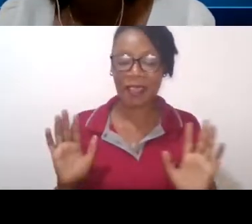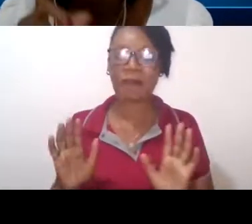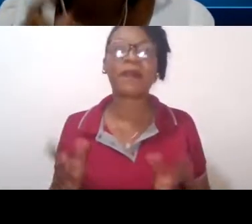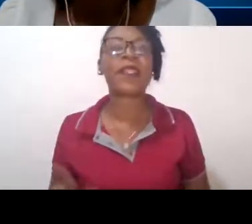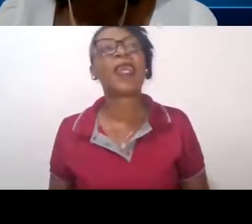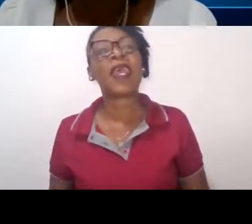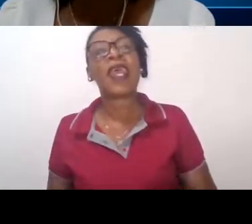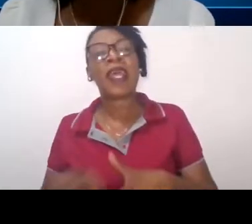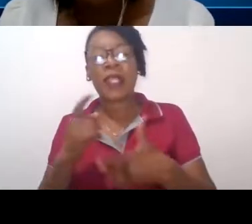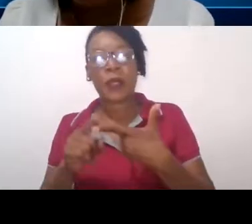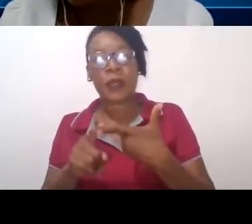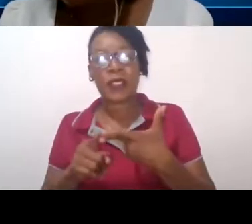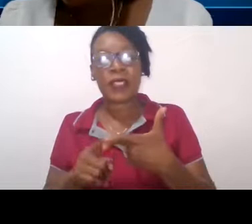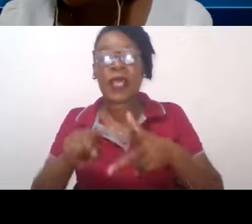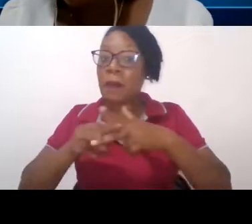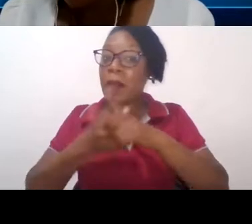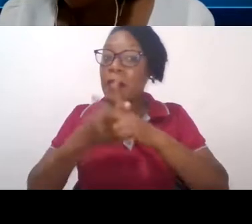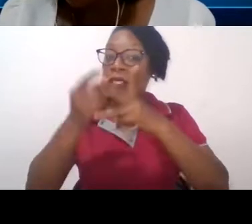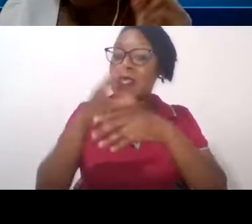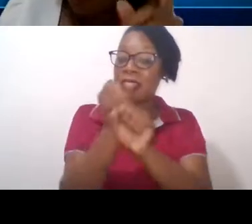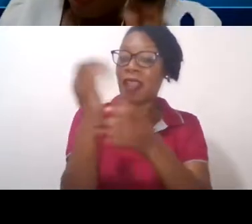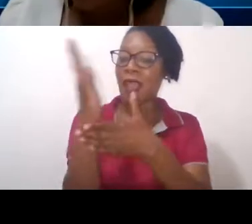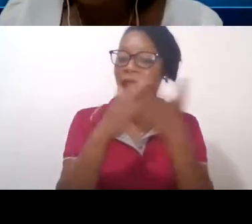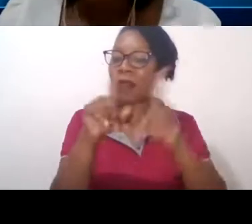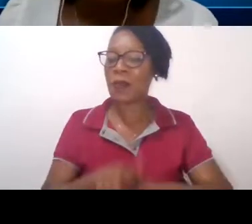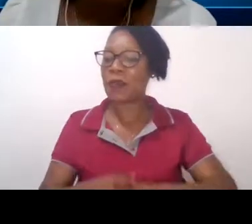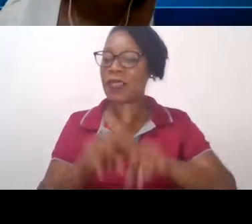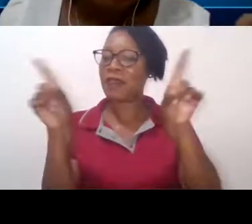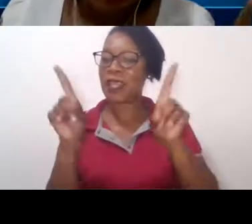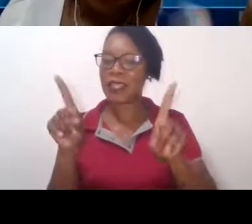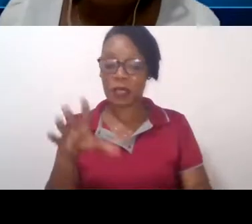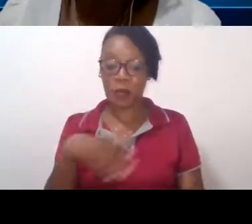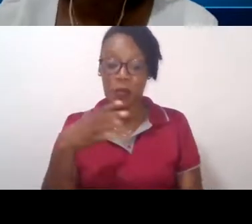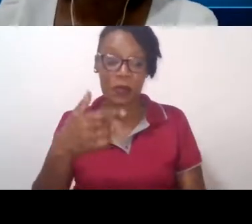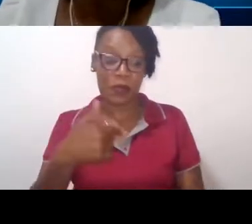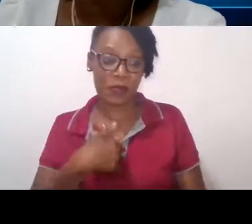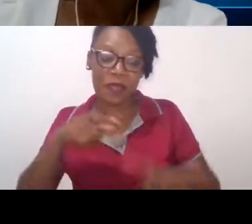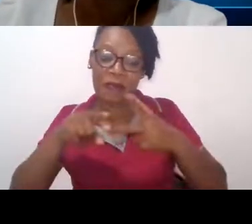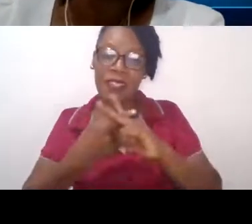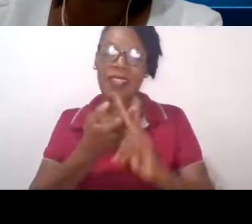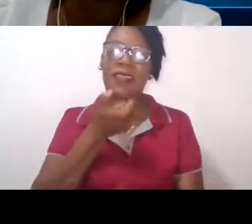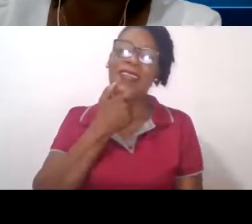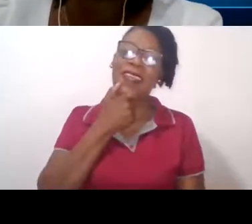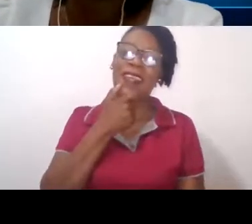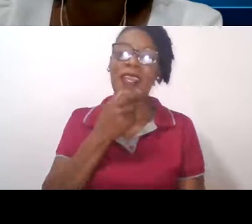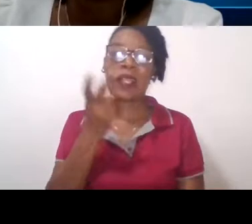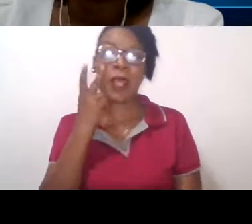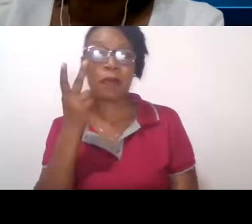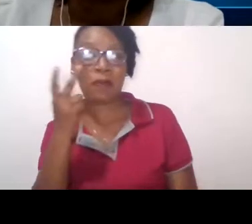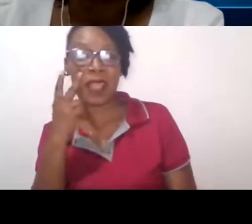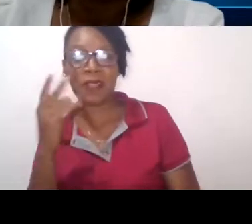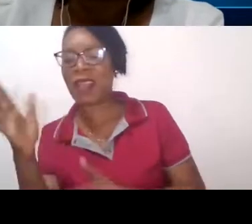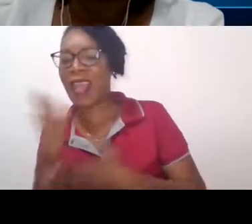Entonces opté por hacer algo diferente. La próxima vez que empecé a reír, porque estábamos viendo obviamente algo de comedia,